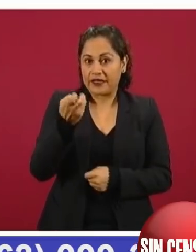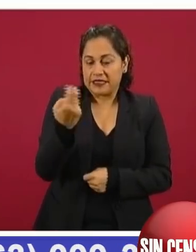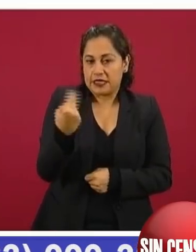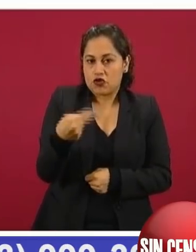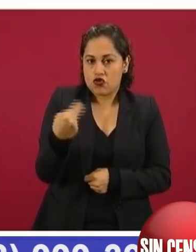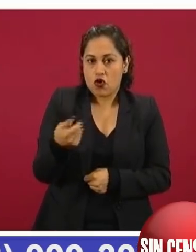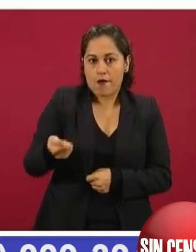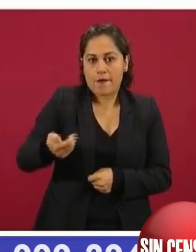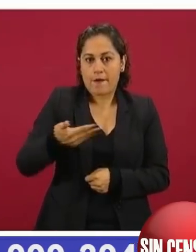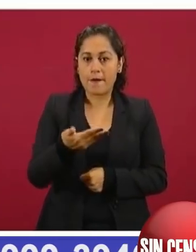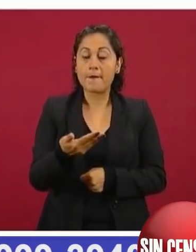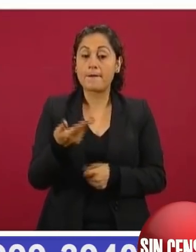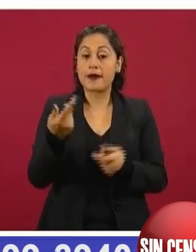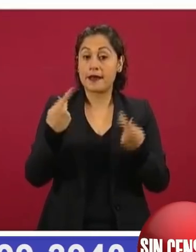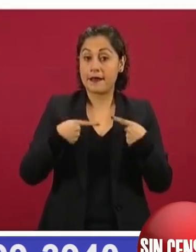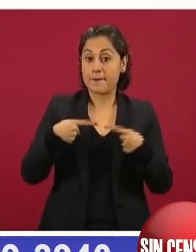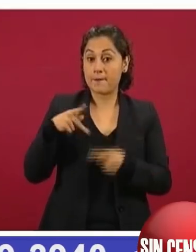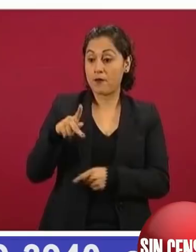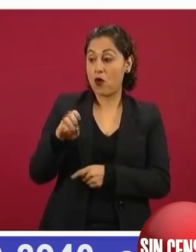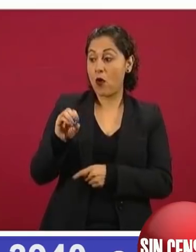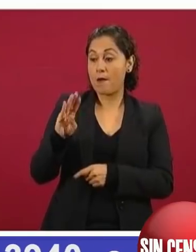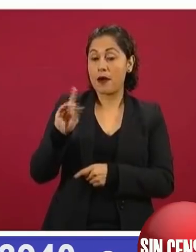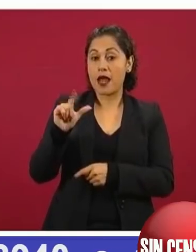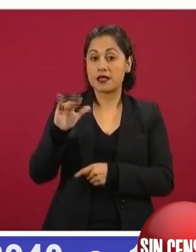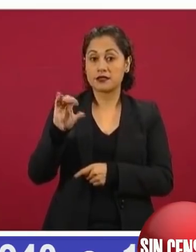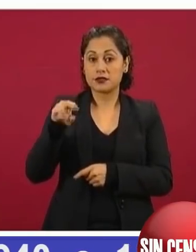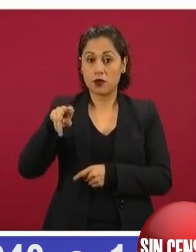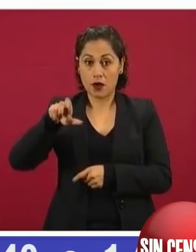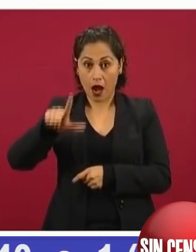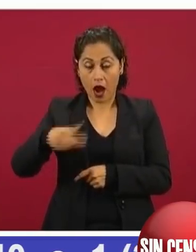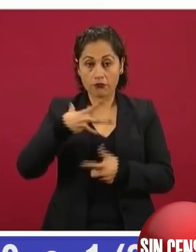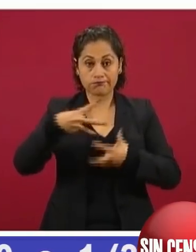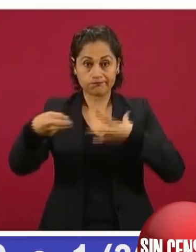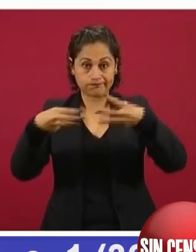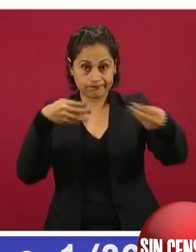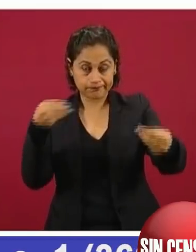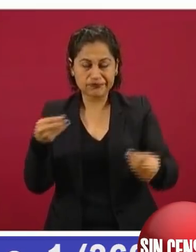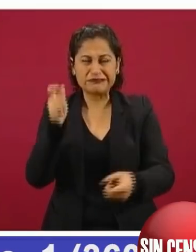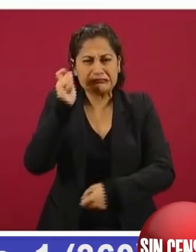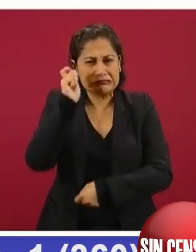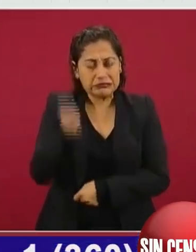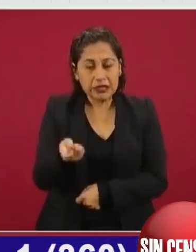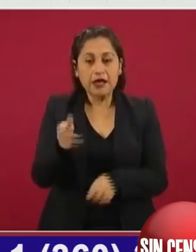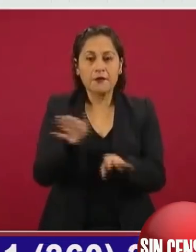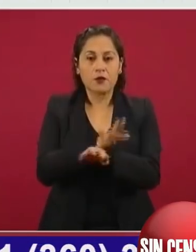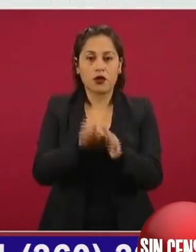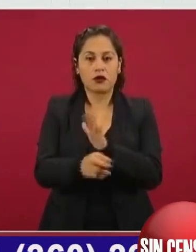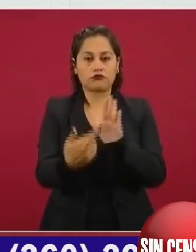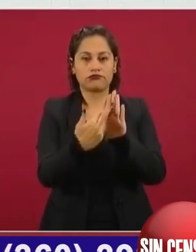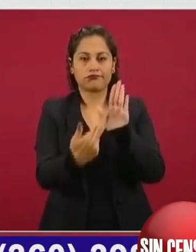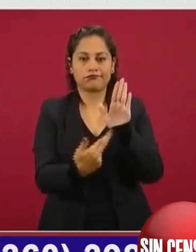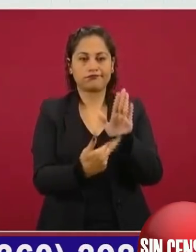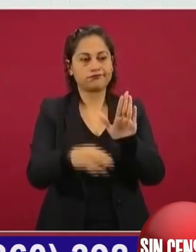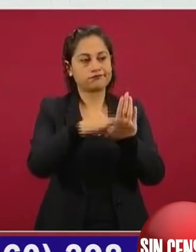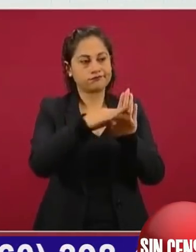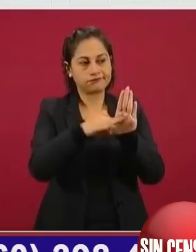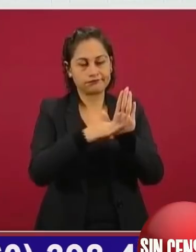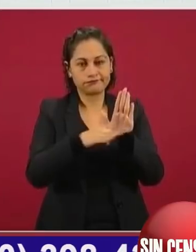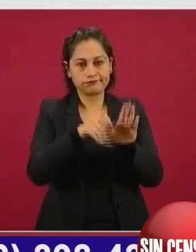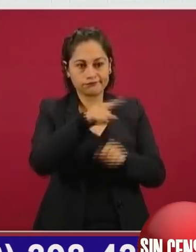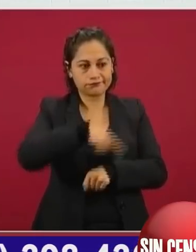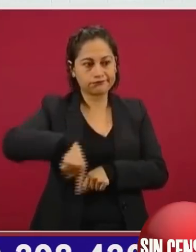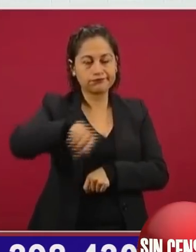momento poblacional de transmisión, y quiere decir que en el momento en que se establecen medidas de prevención, tarda más